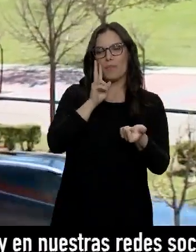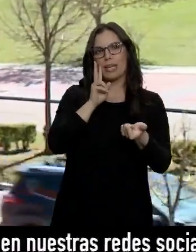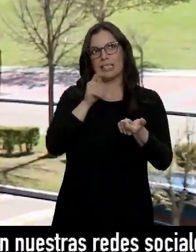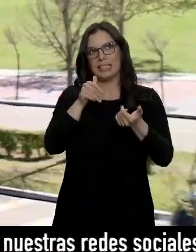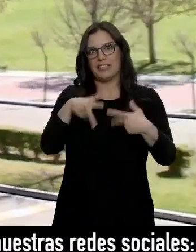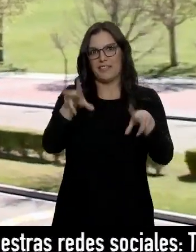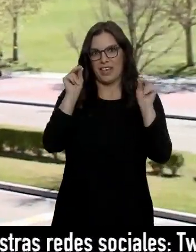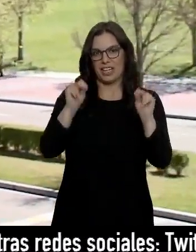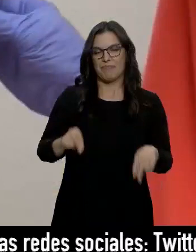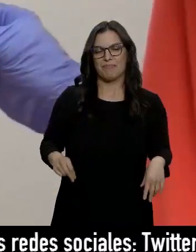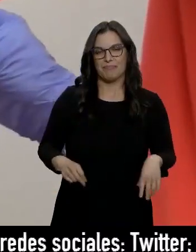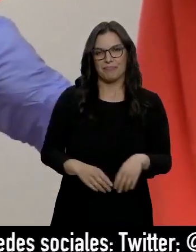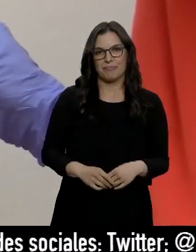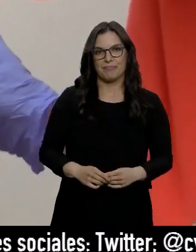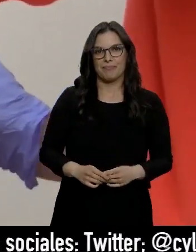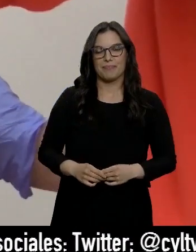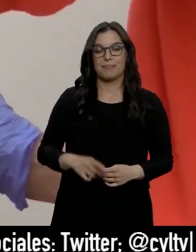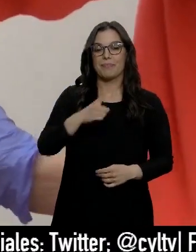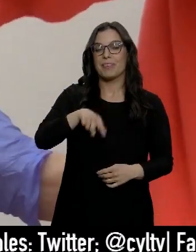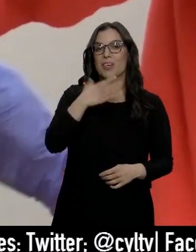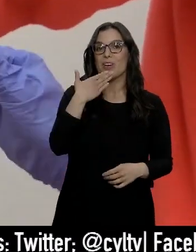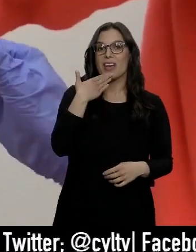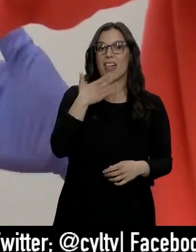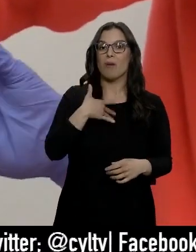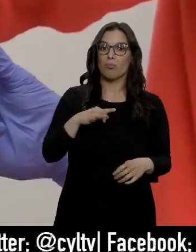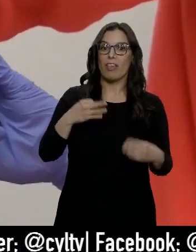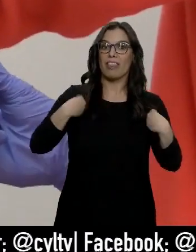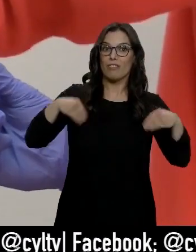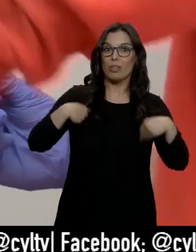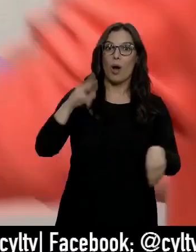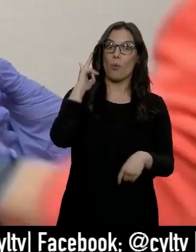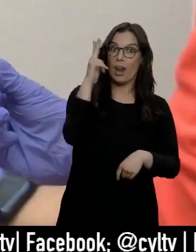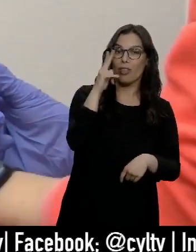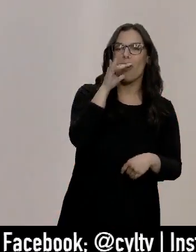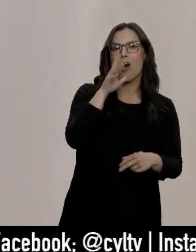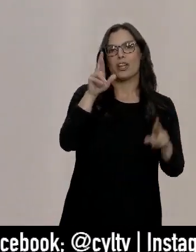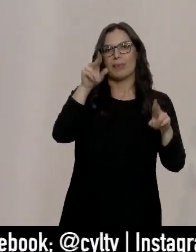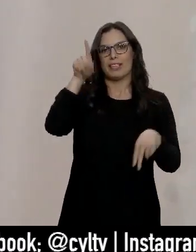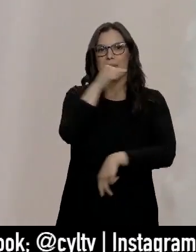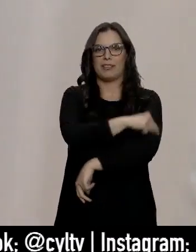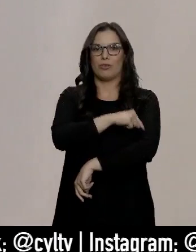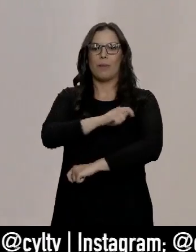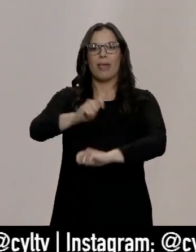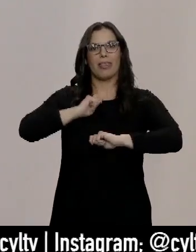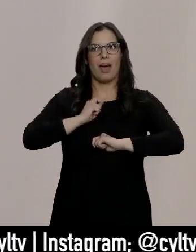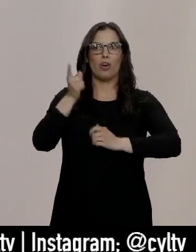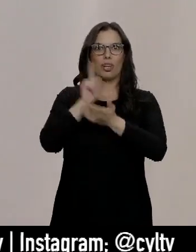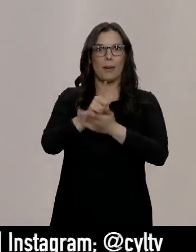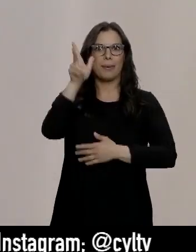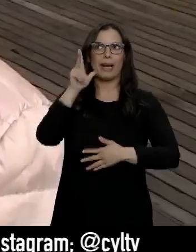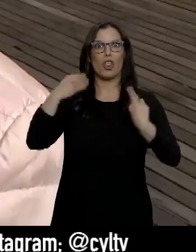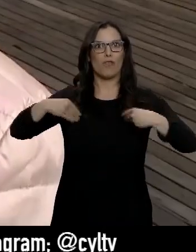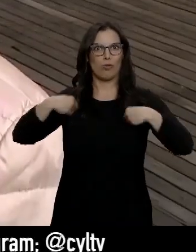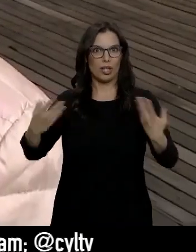el final de esta pesadilla. Tienen la edad para poder disfrutar de la jubilación y ahora esperan que la vacuna les devuelva ese